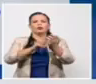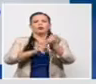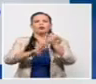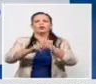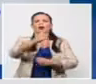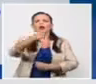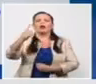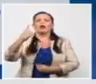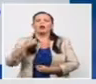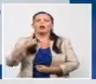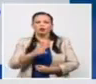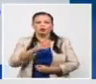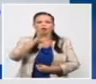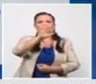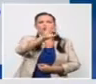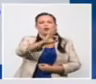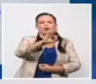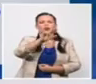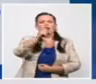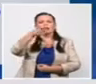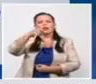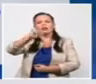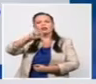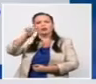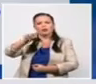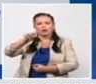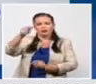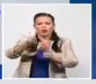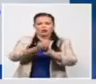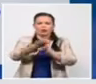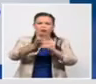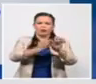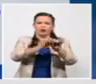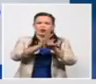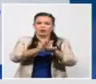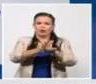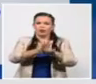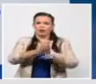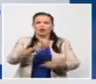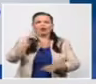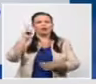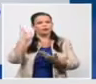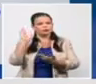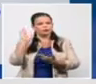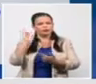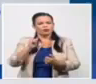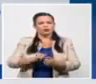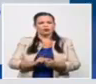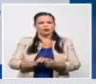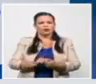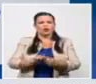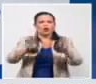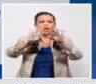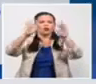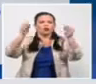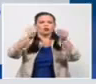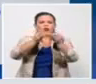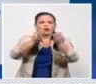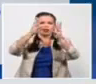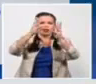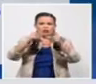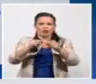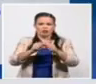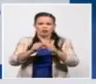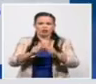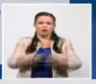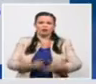estos 816 casos confirmados. Claro, aquí está la sumatoria entre autóctonos e importados. Sigue la